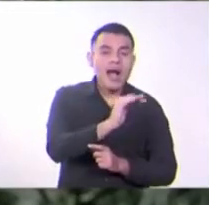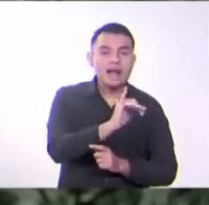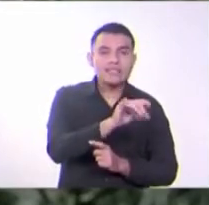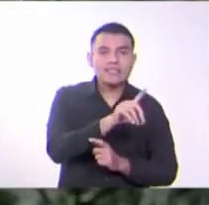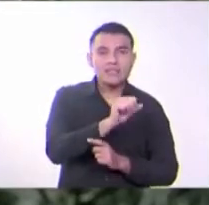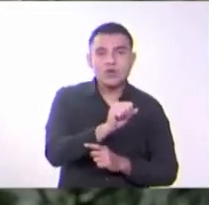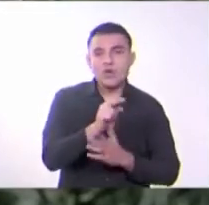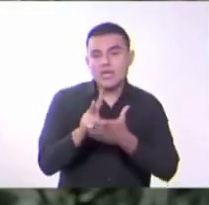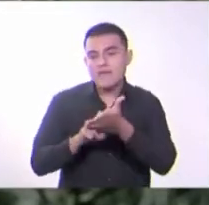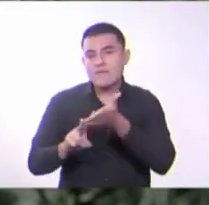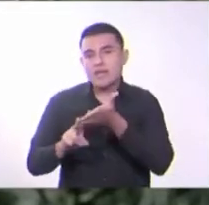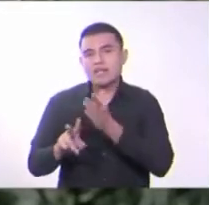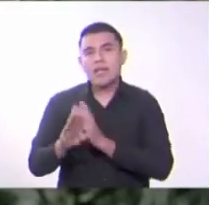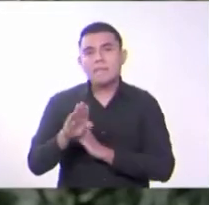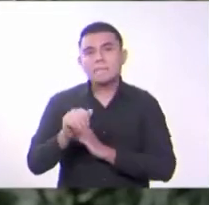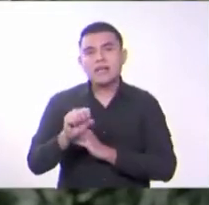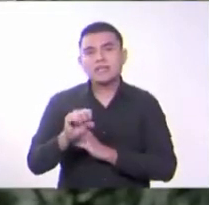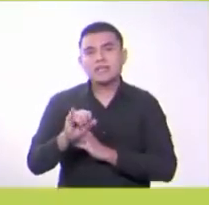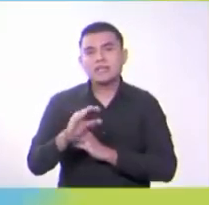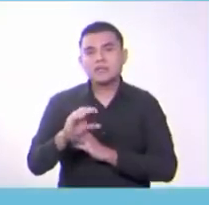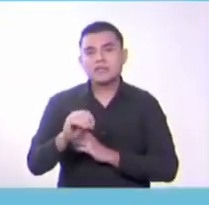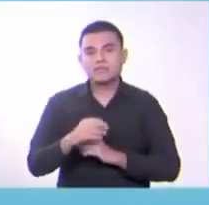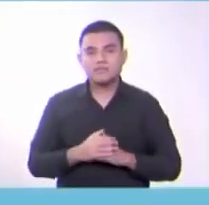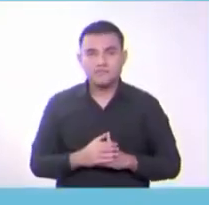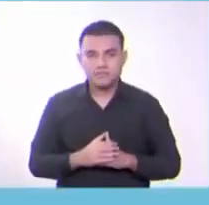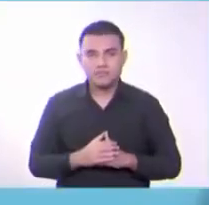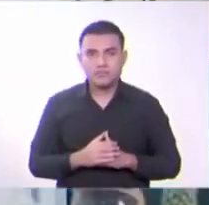en medio básico.